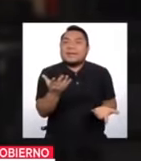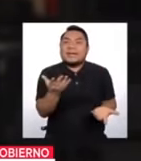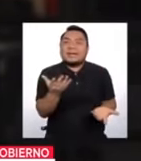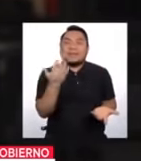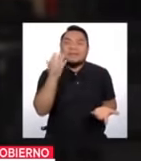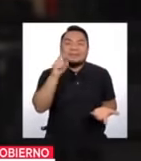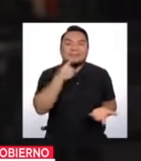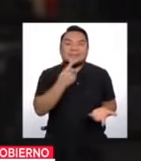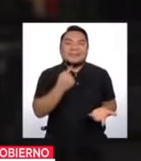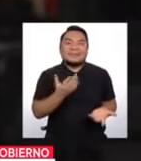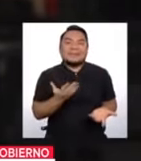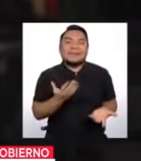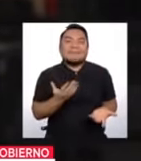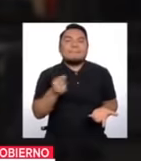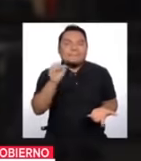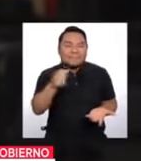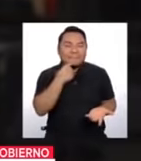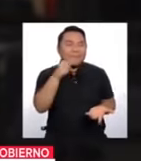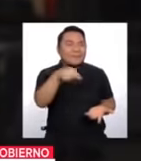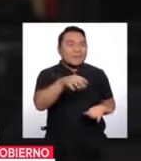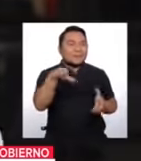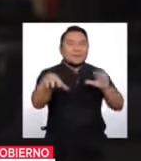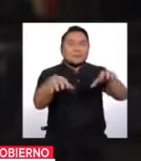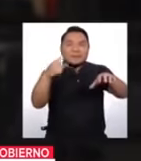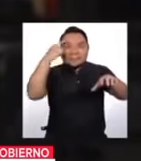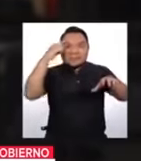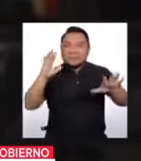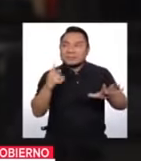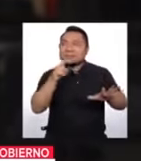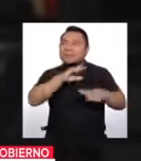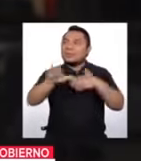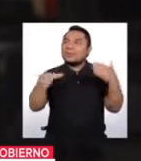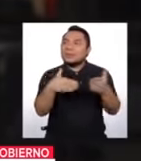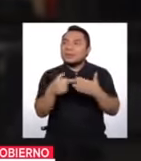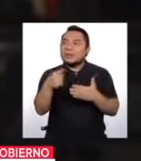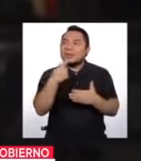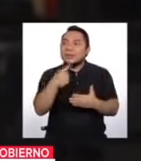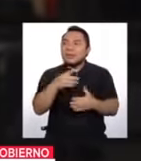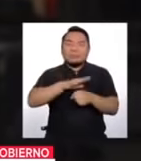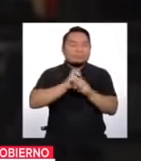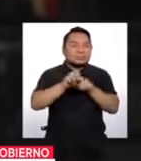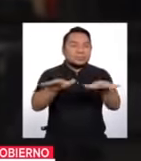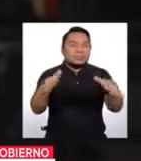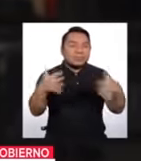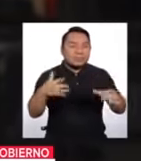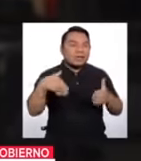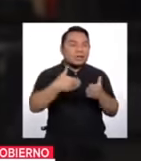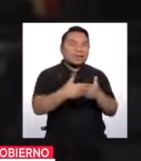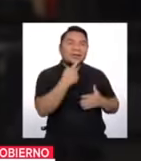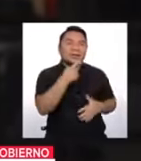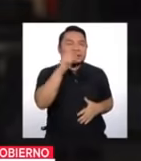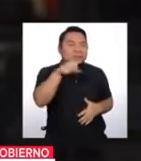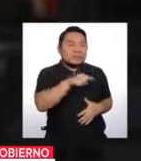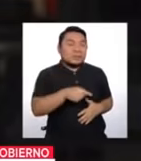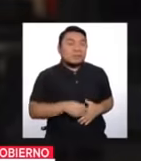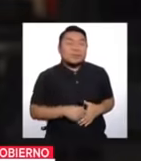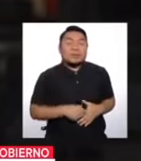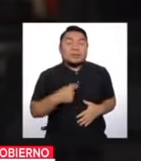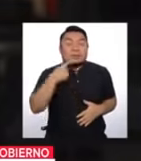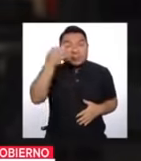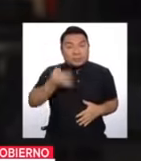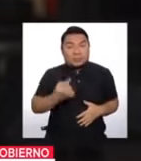regional obviamente se había ofuscado porque él creía que en toda la epidemia se había llevado solo 500 pruebas. Cuando en